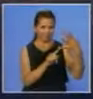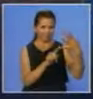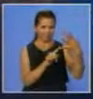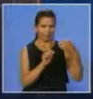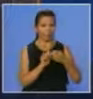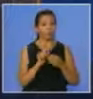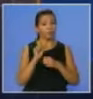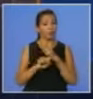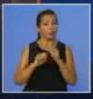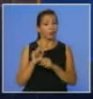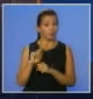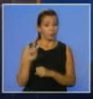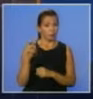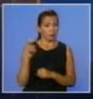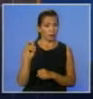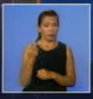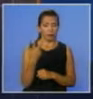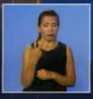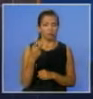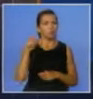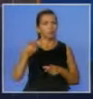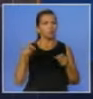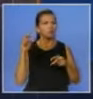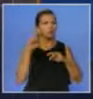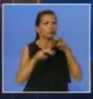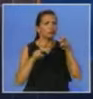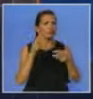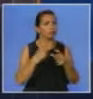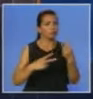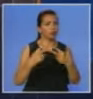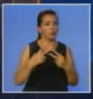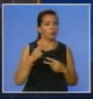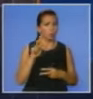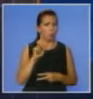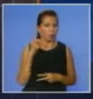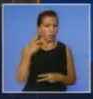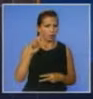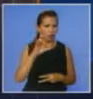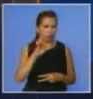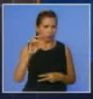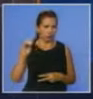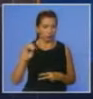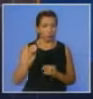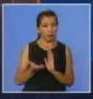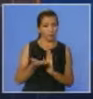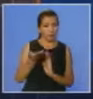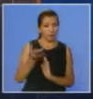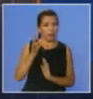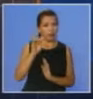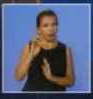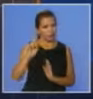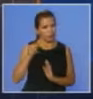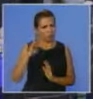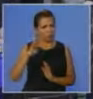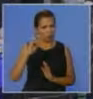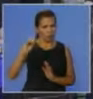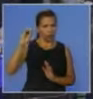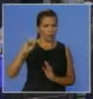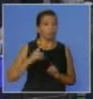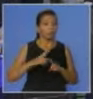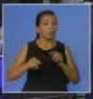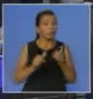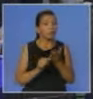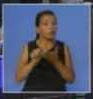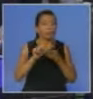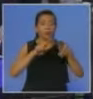recibió 1.700.000 turistas, lo que significa un crecimiento de 7.4%. Sin embargo, el Ministerio del Ramo busca